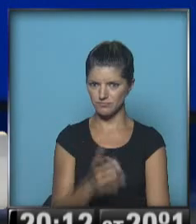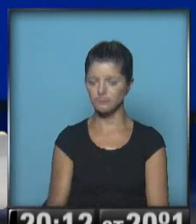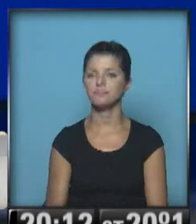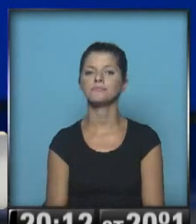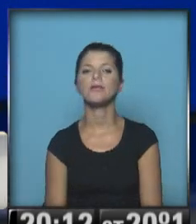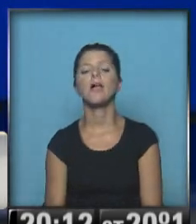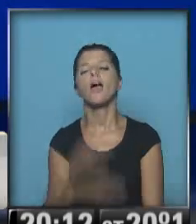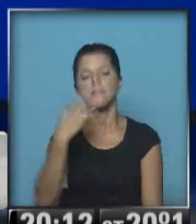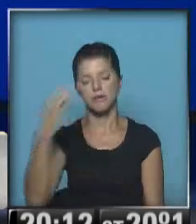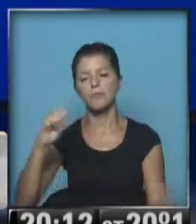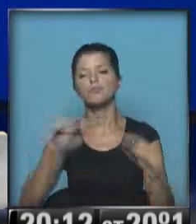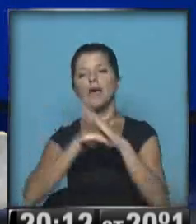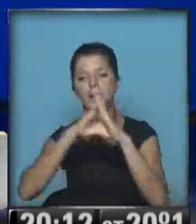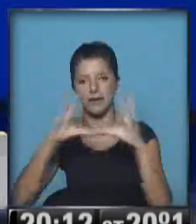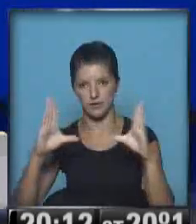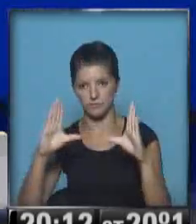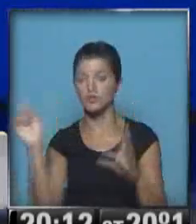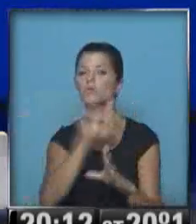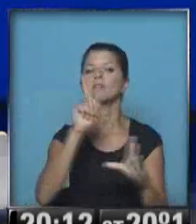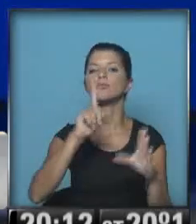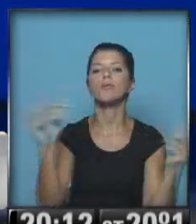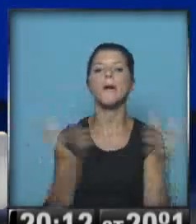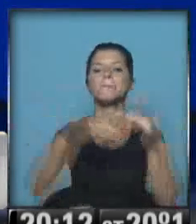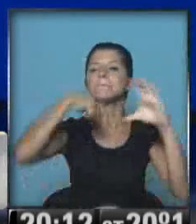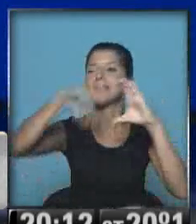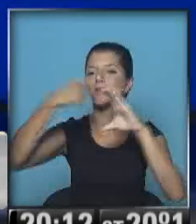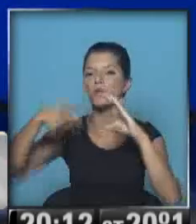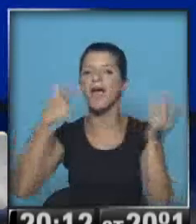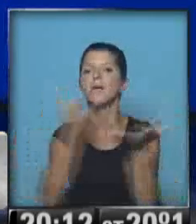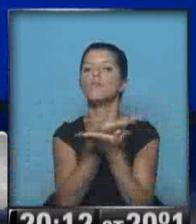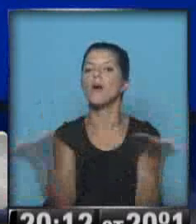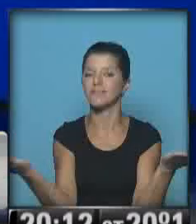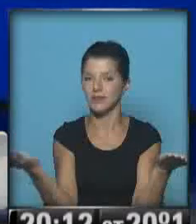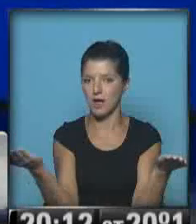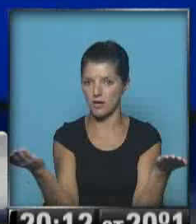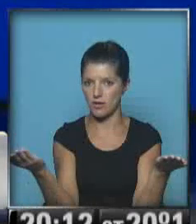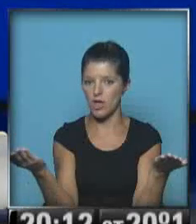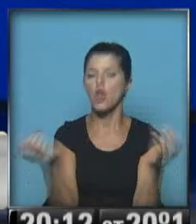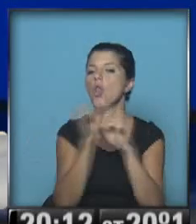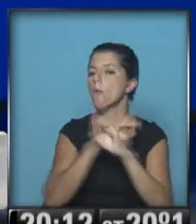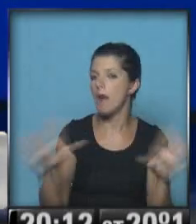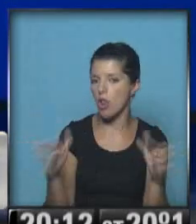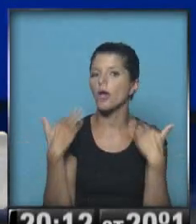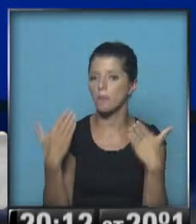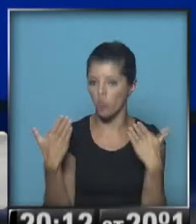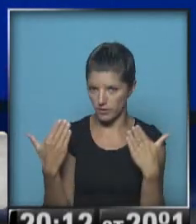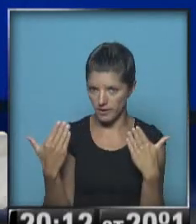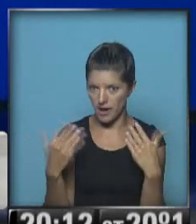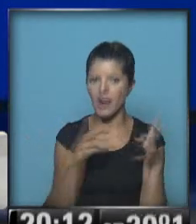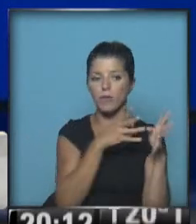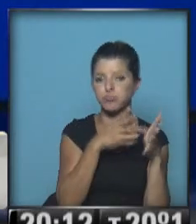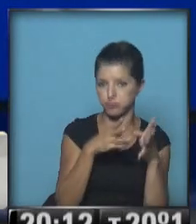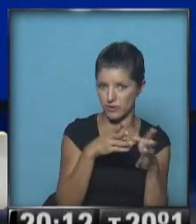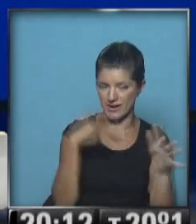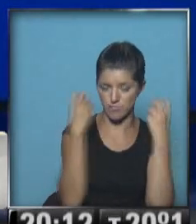que aclarar que que no es una película que está mostrando lo malo que podía ser la guerrilla sino